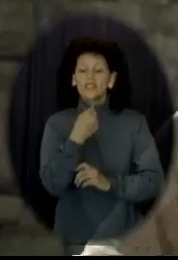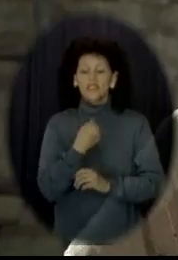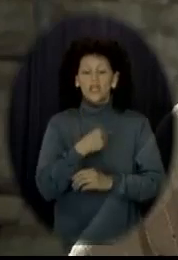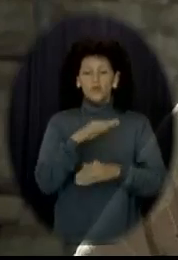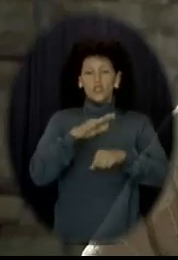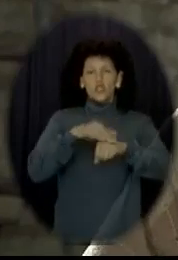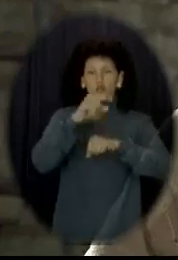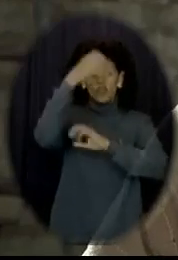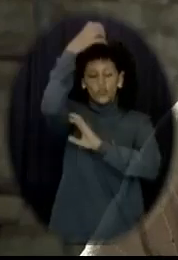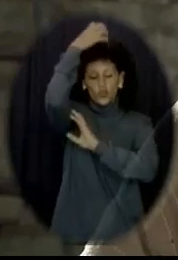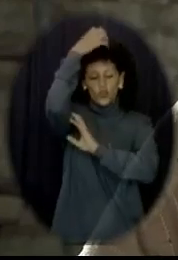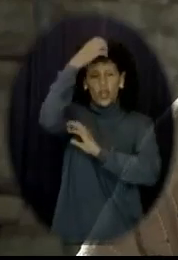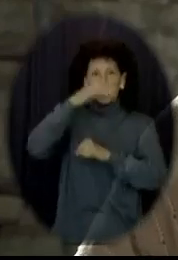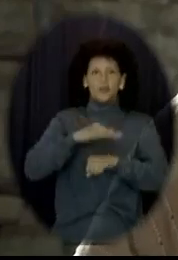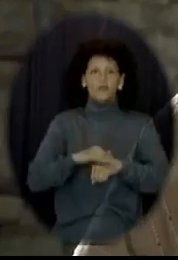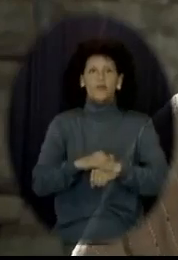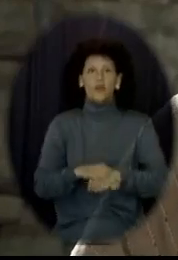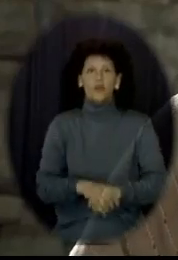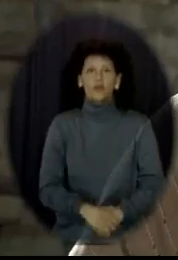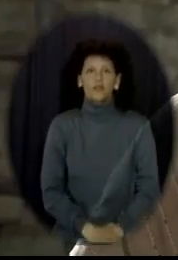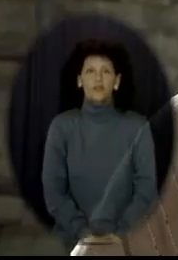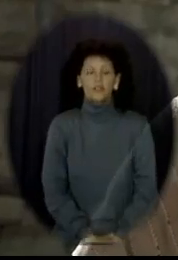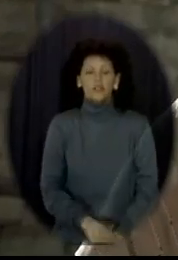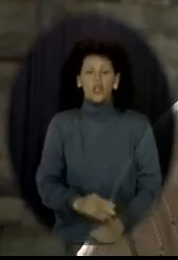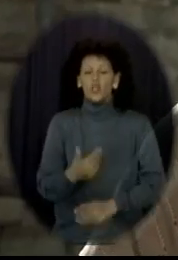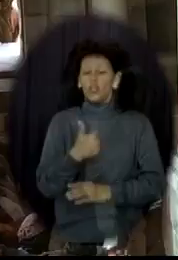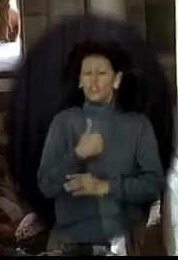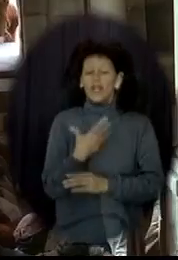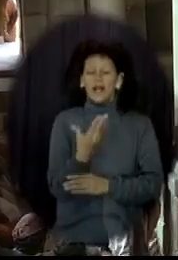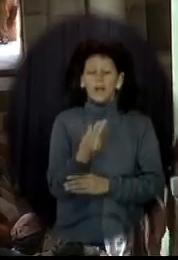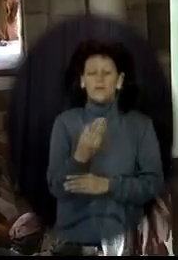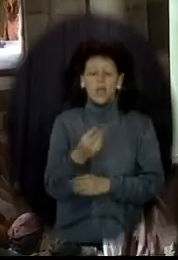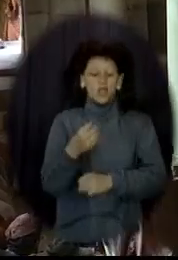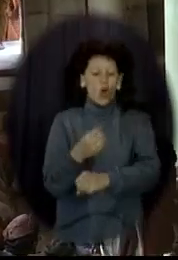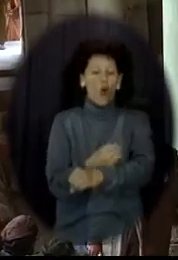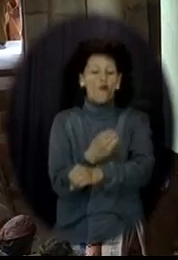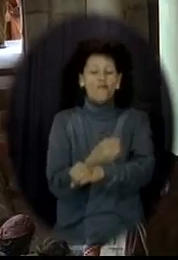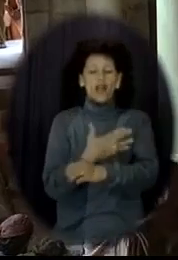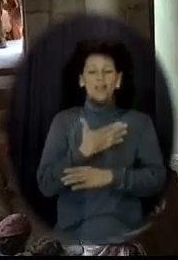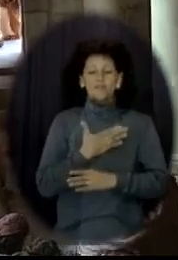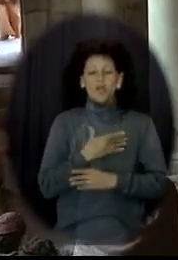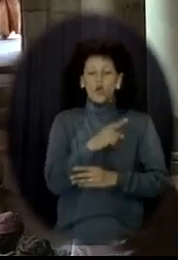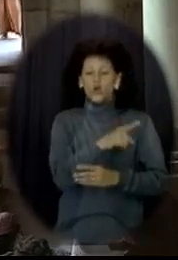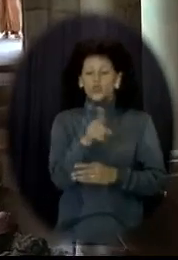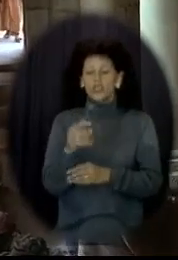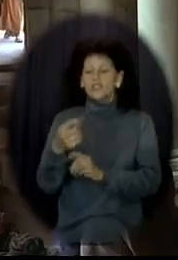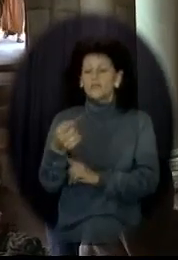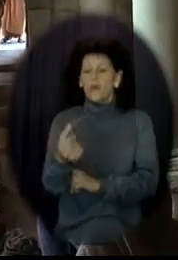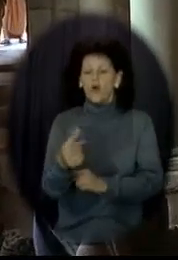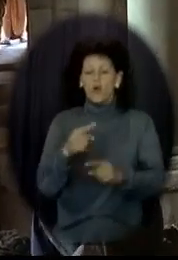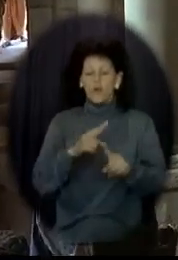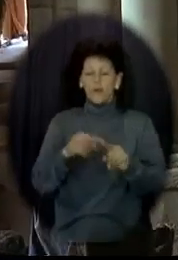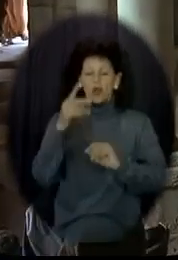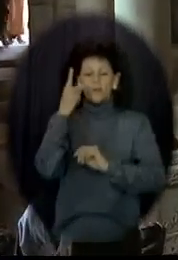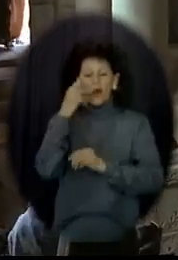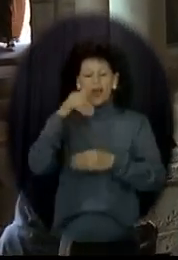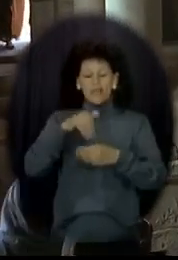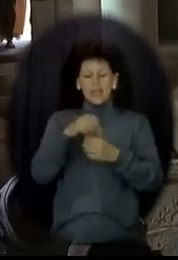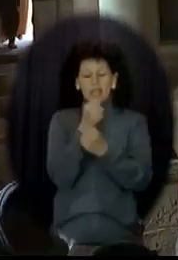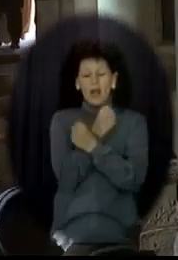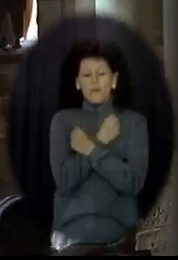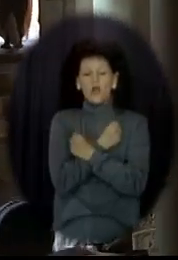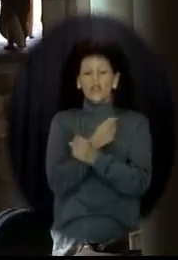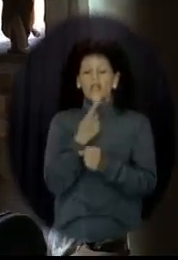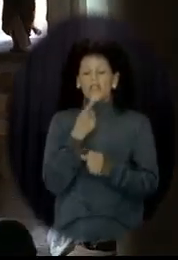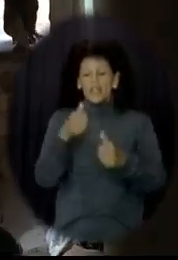Sigue contándonos de tu reino. ¿Hay alguna otra cosa? No tengan miedo, rebaño pequeño. El Padre, en su bondad, ha decidido darles el